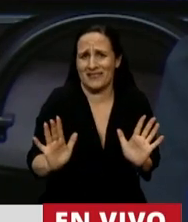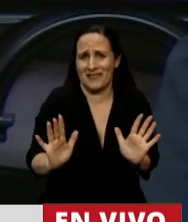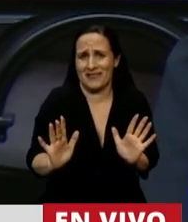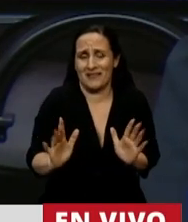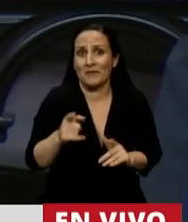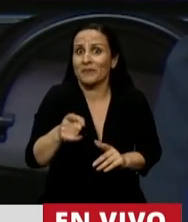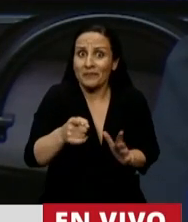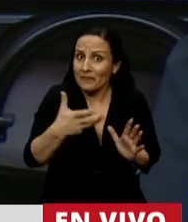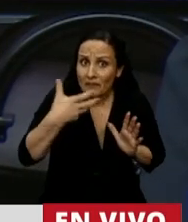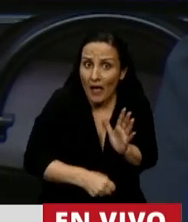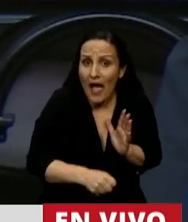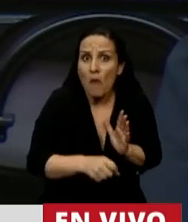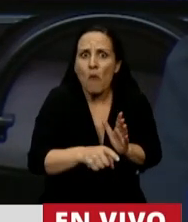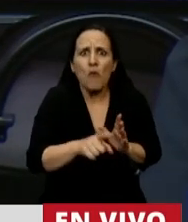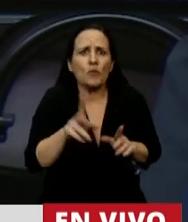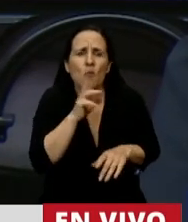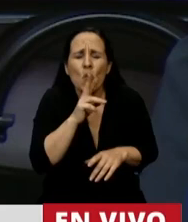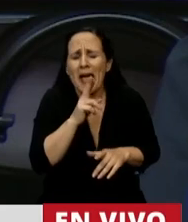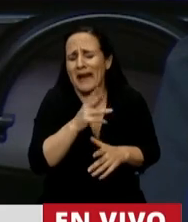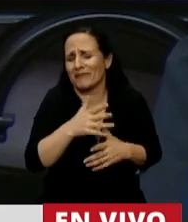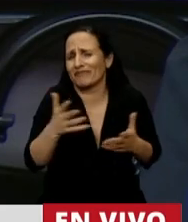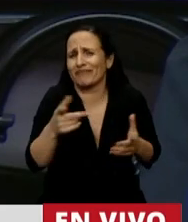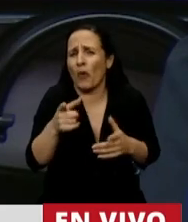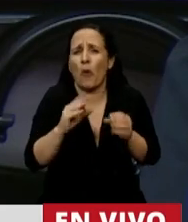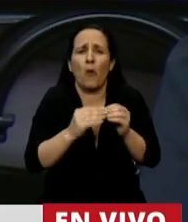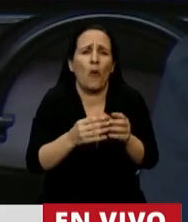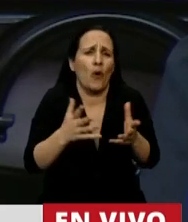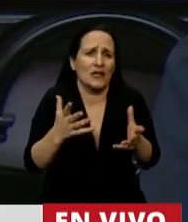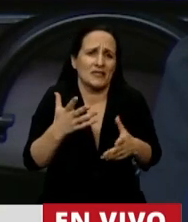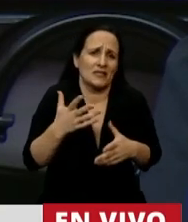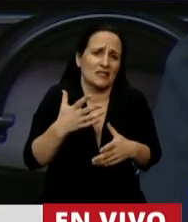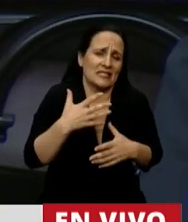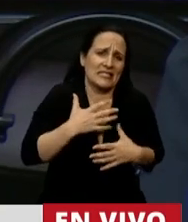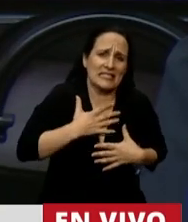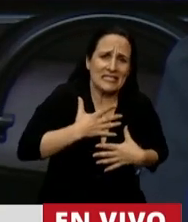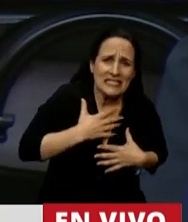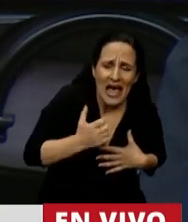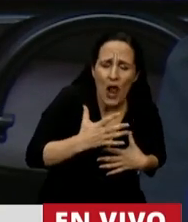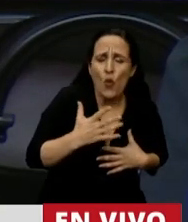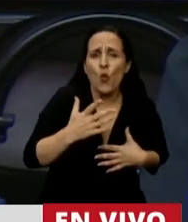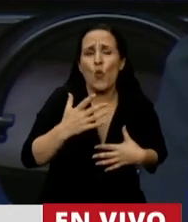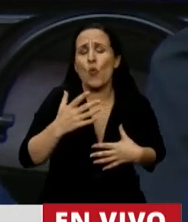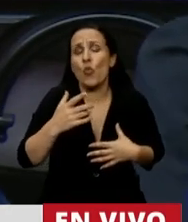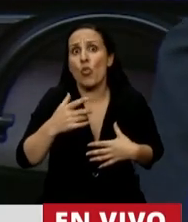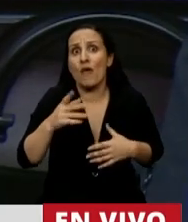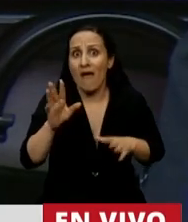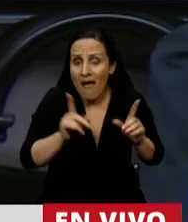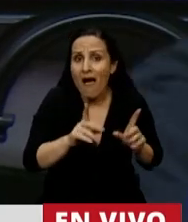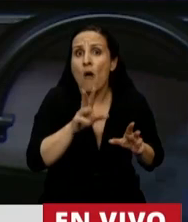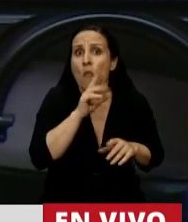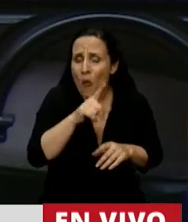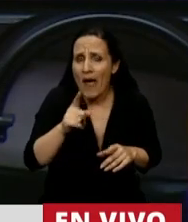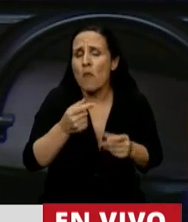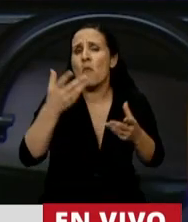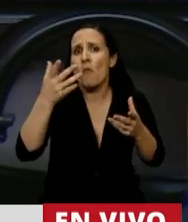veces ha llevado a muchas de nuestras mujeres a problemas de salud y a perder, en muchos de los casos, su vida.